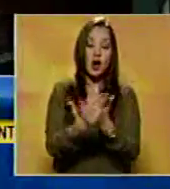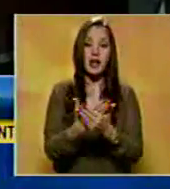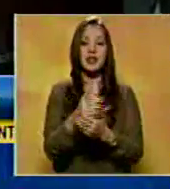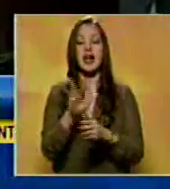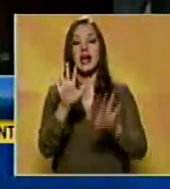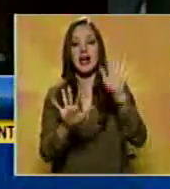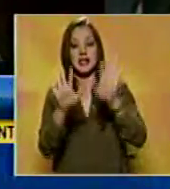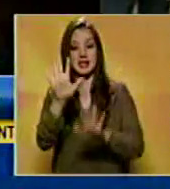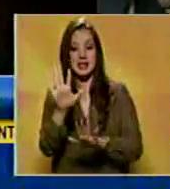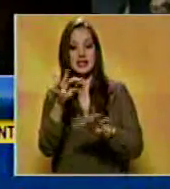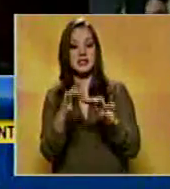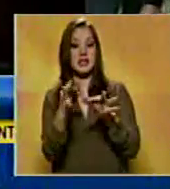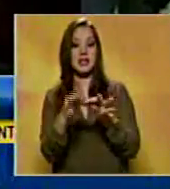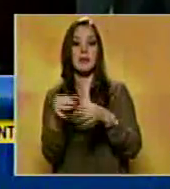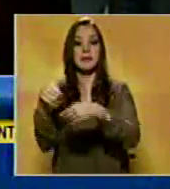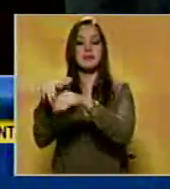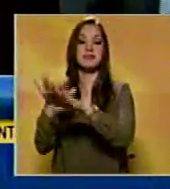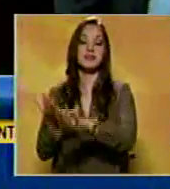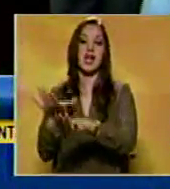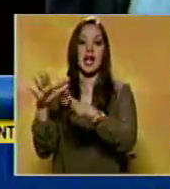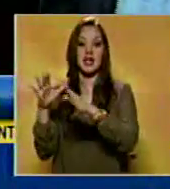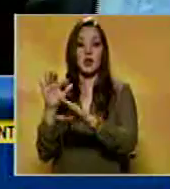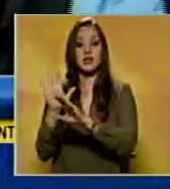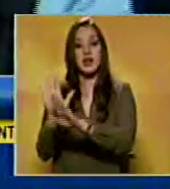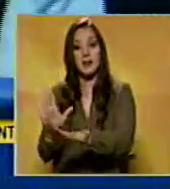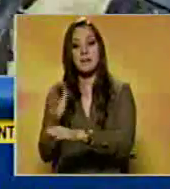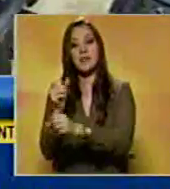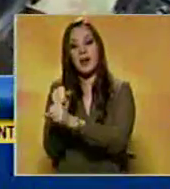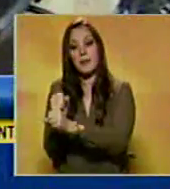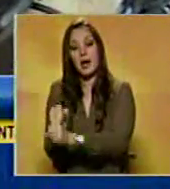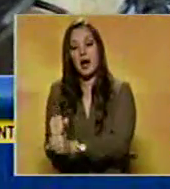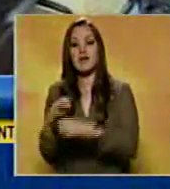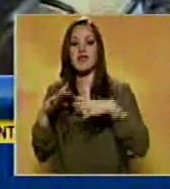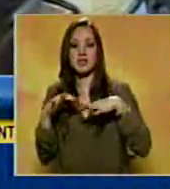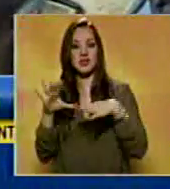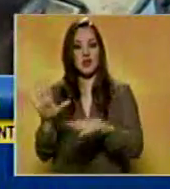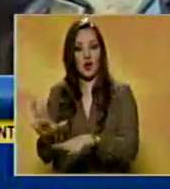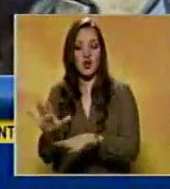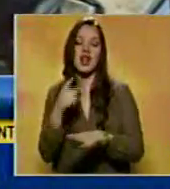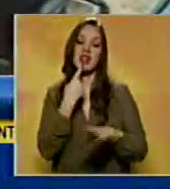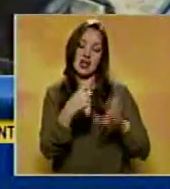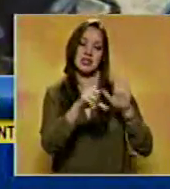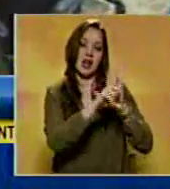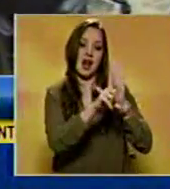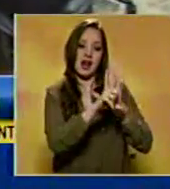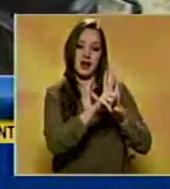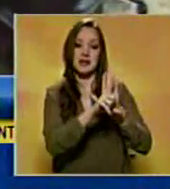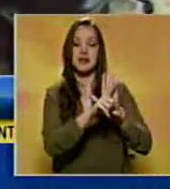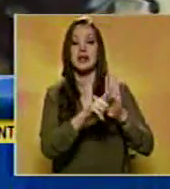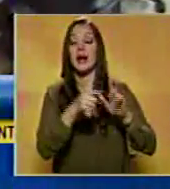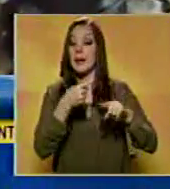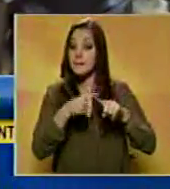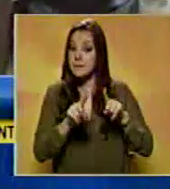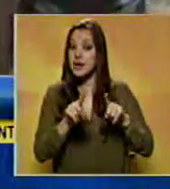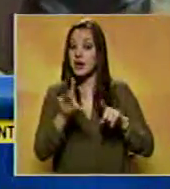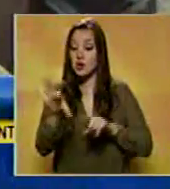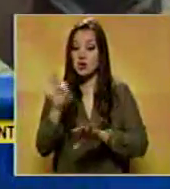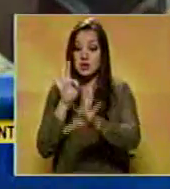entra en receso parlamentario según lo establecido en el artículo 195 de la Carta Magna. No obstante,